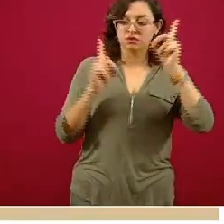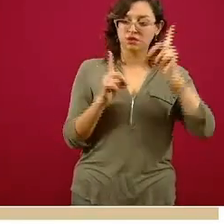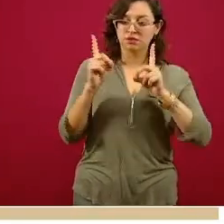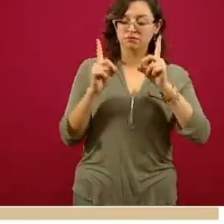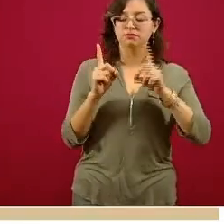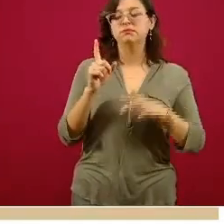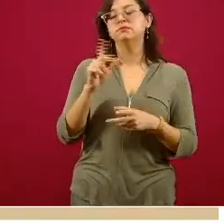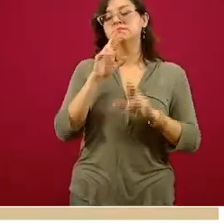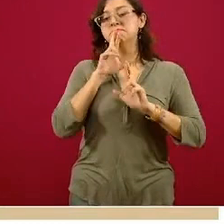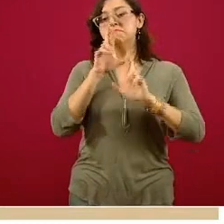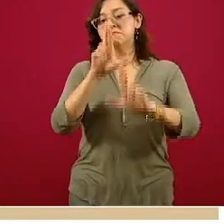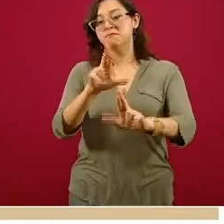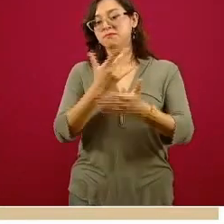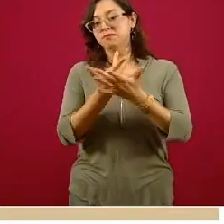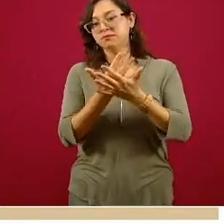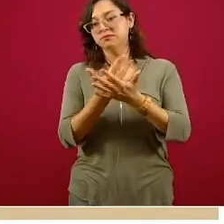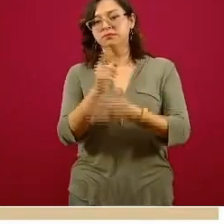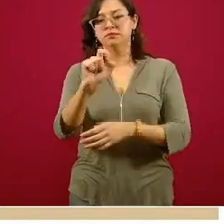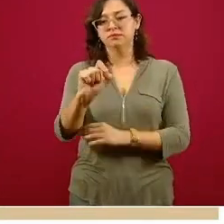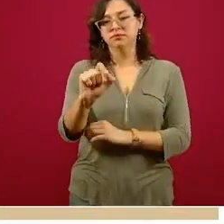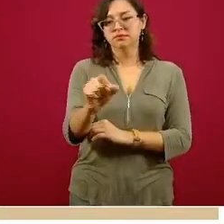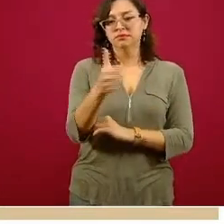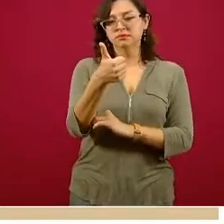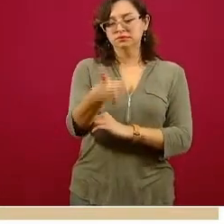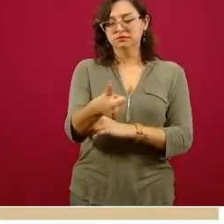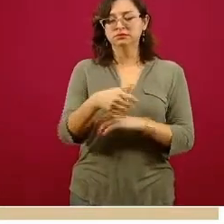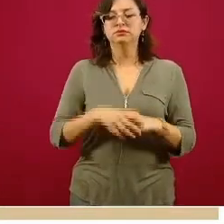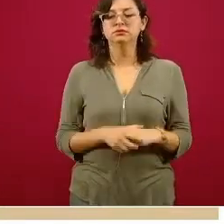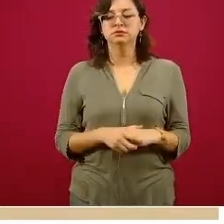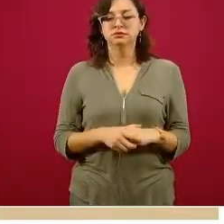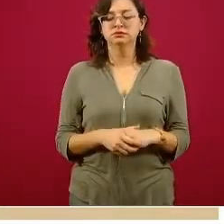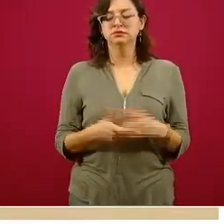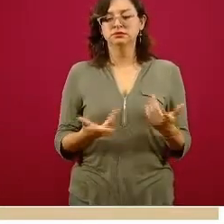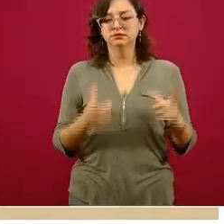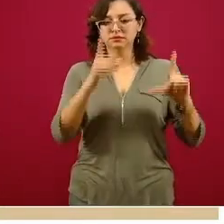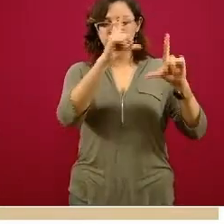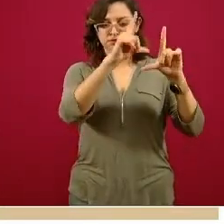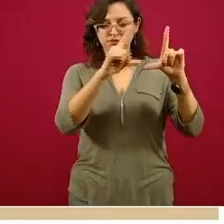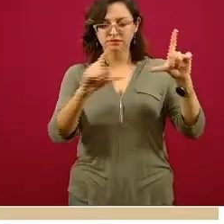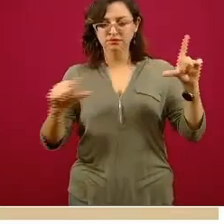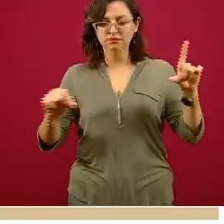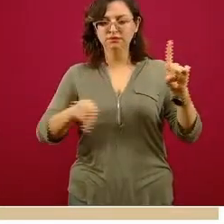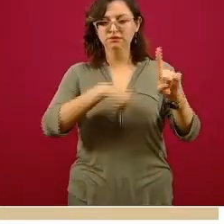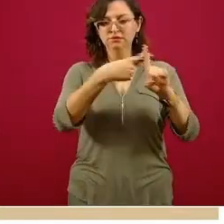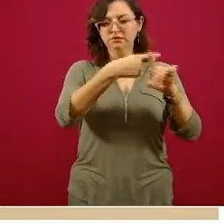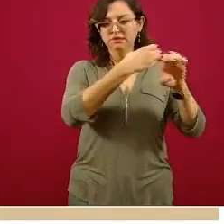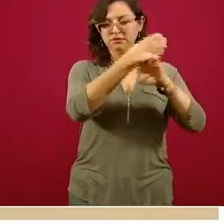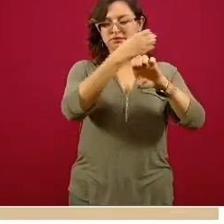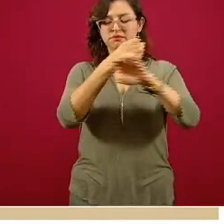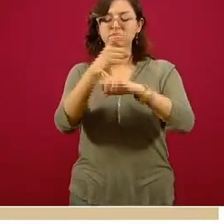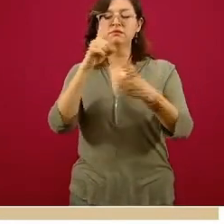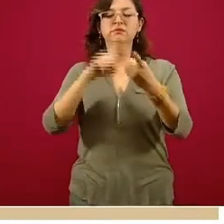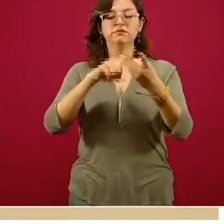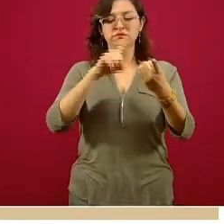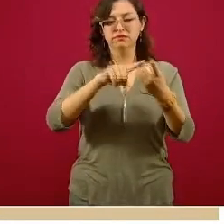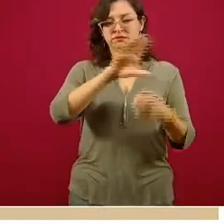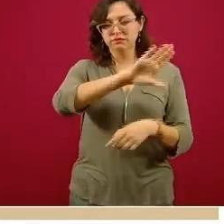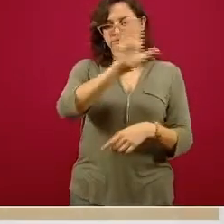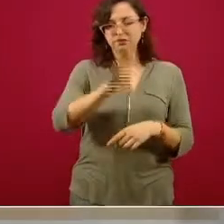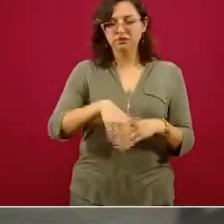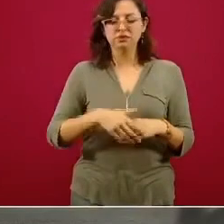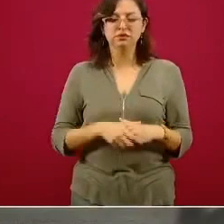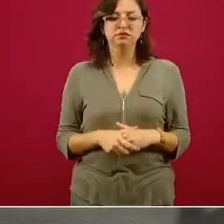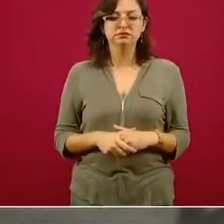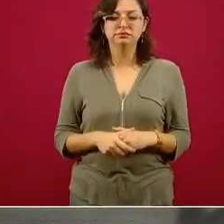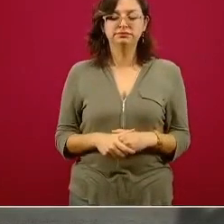esperando también un resultado de laboratorio, y las tenemos distribuidas por entidad federativa en donde ocurrió la defunción.